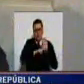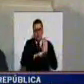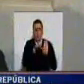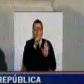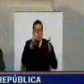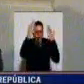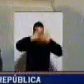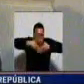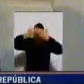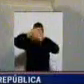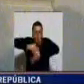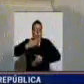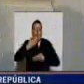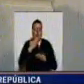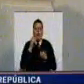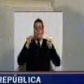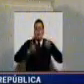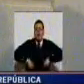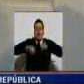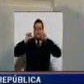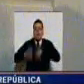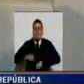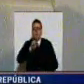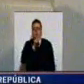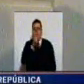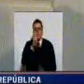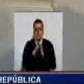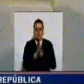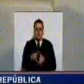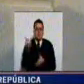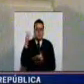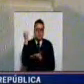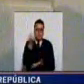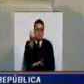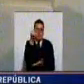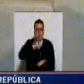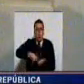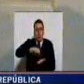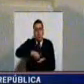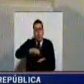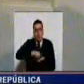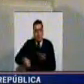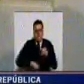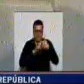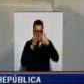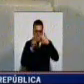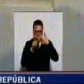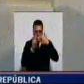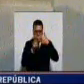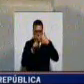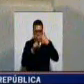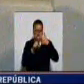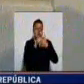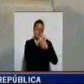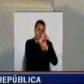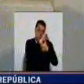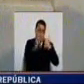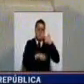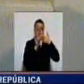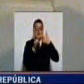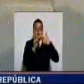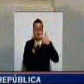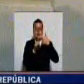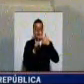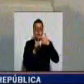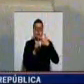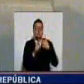se aprobaran los 28 de diciembre. Y así se gastan los presupuestos. Segundo indicio, este es gravísimo.